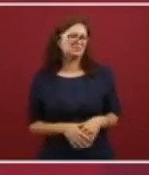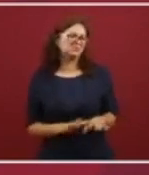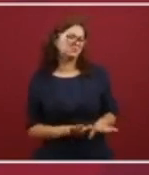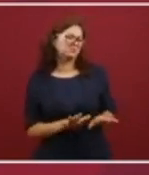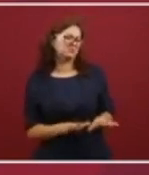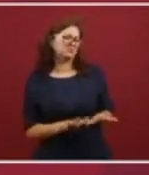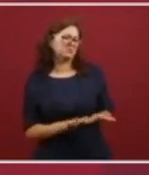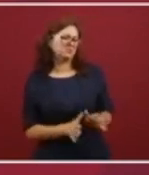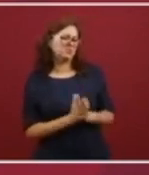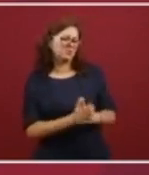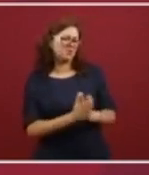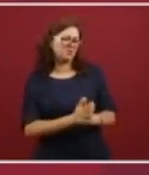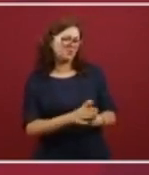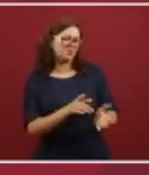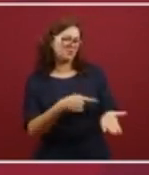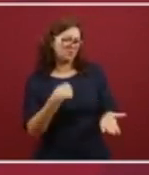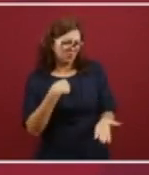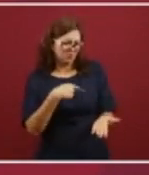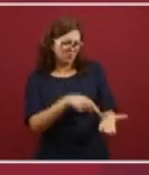Tú eres institucional,